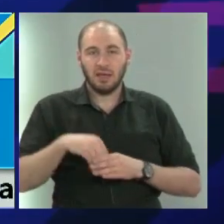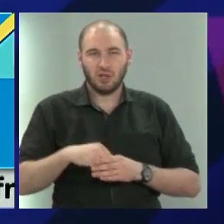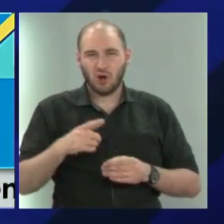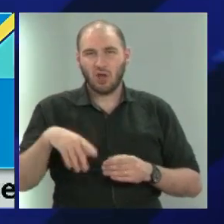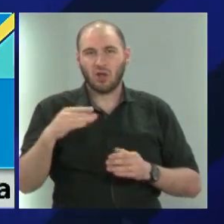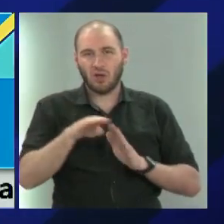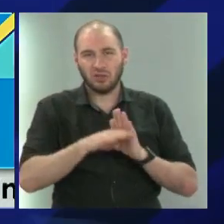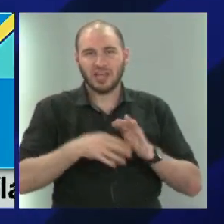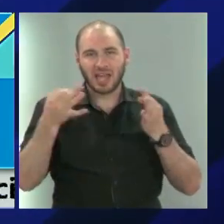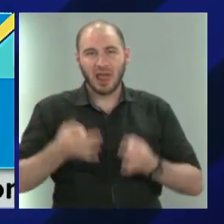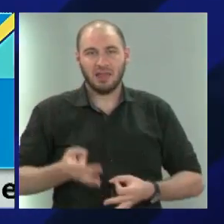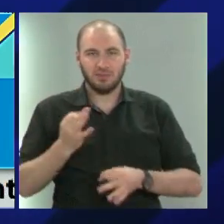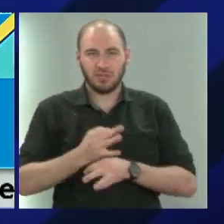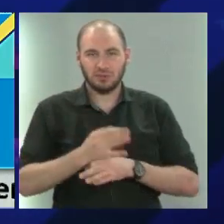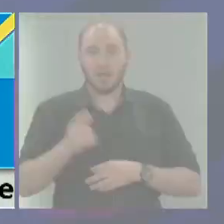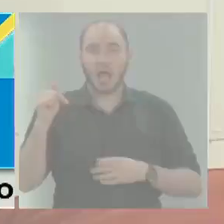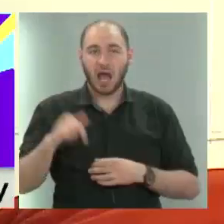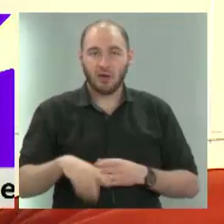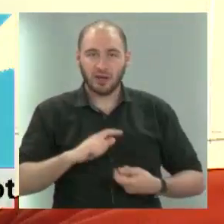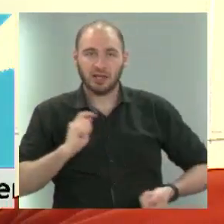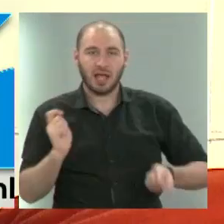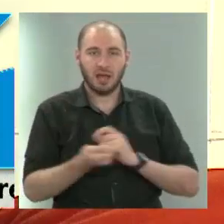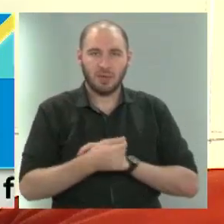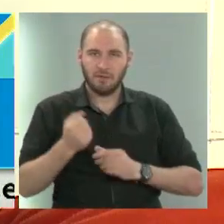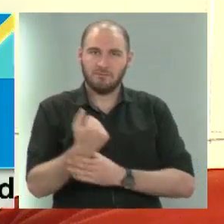uno consideraba de calidad educativa y hoy se convirtió en